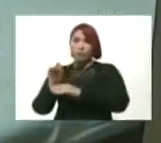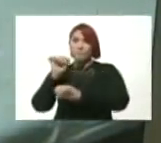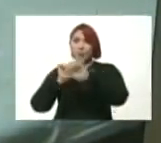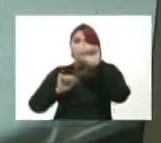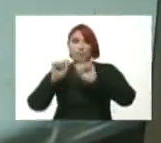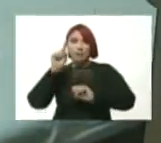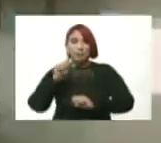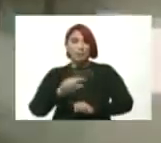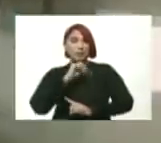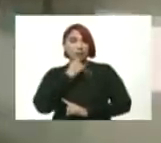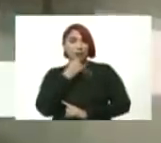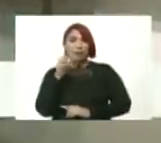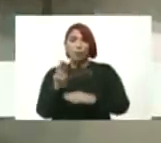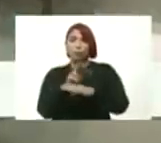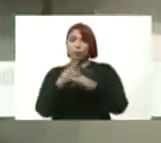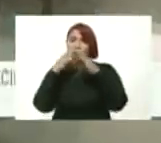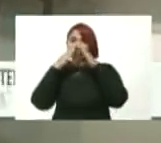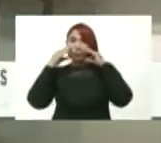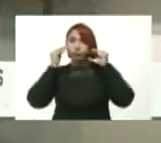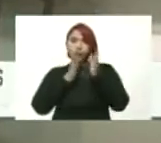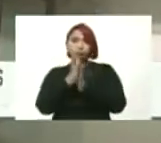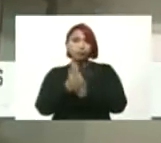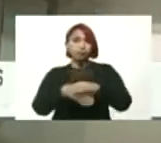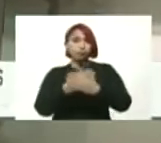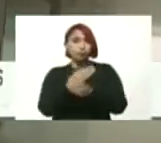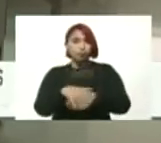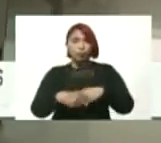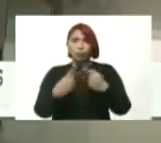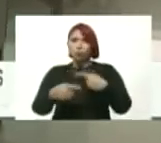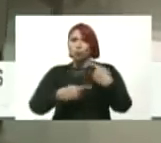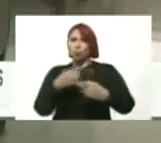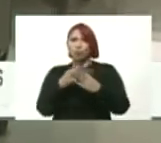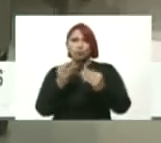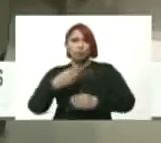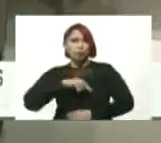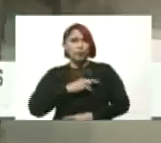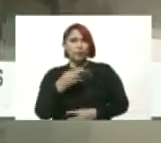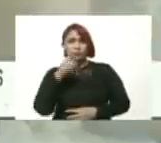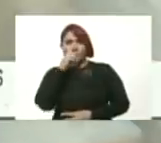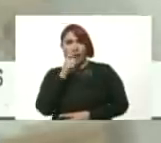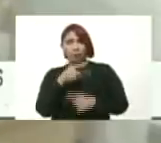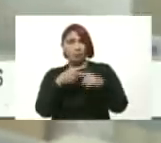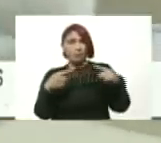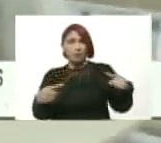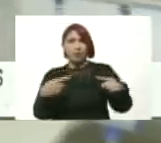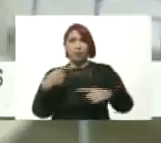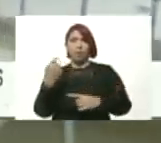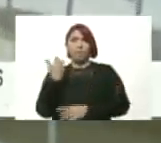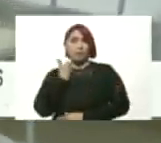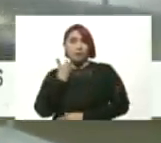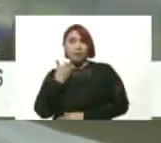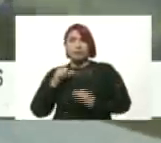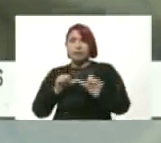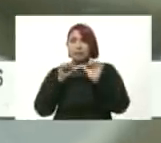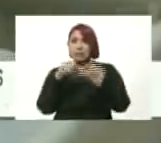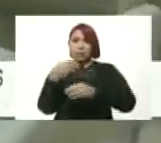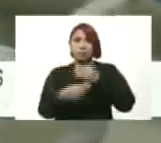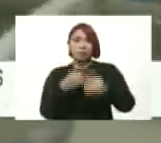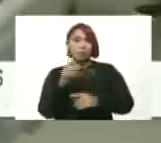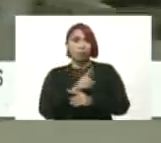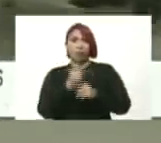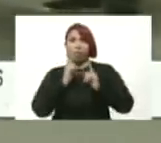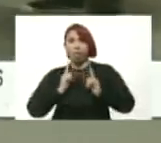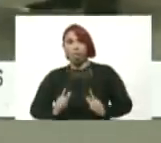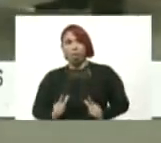está la clave utilizar la mascarilla lavarse las manos todo lo que hemos hecho en este año y medio de pandemia tenemos que seguirlo haciendo y no bajar la